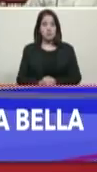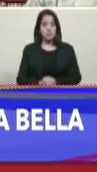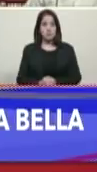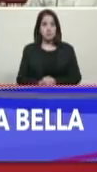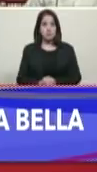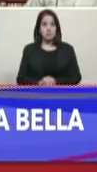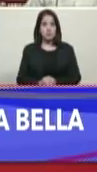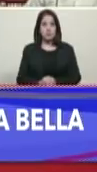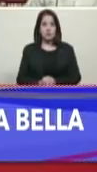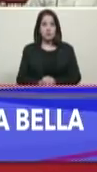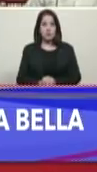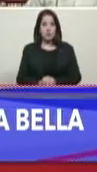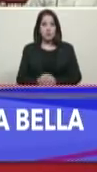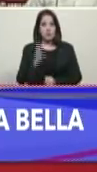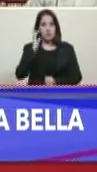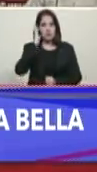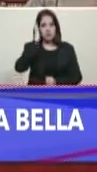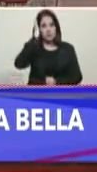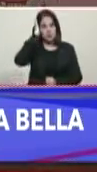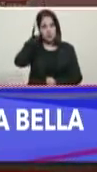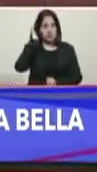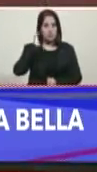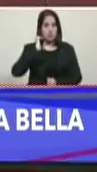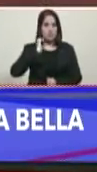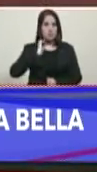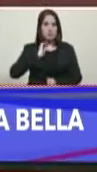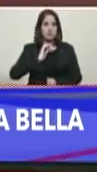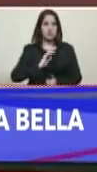recorrer resolver parir